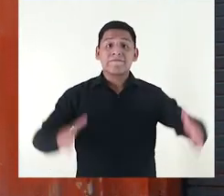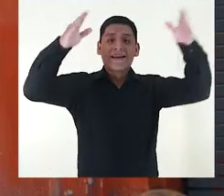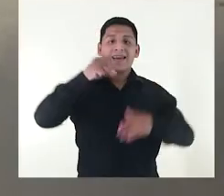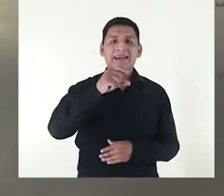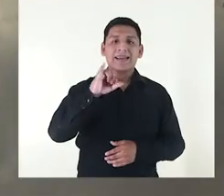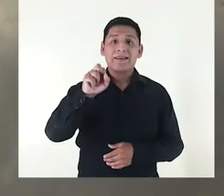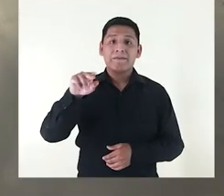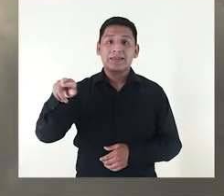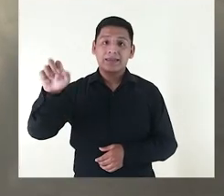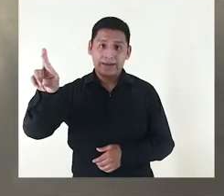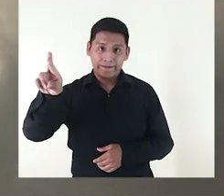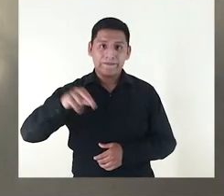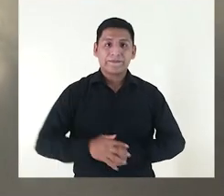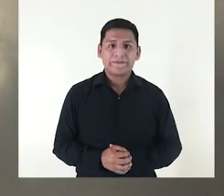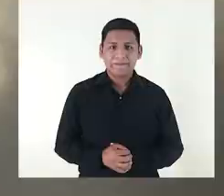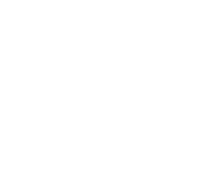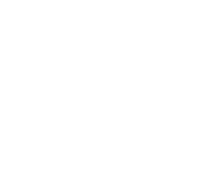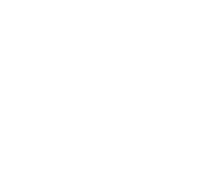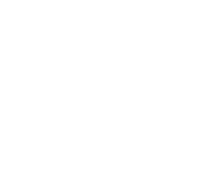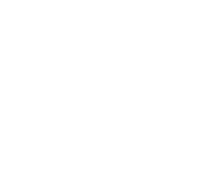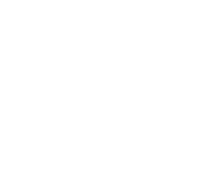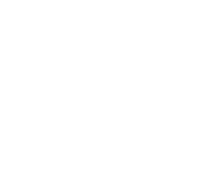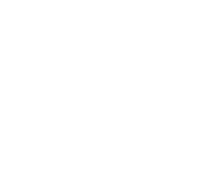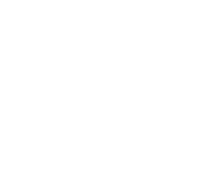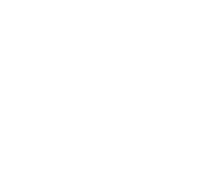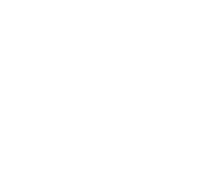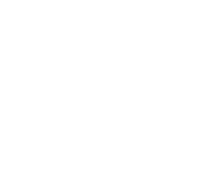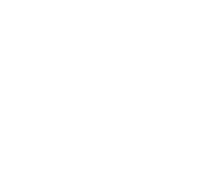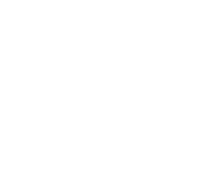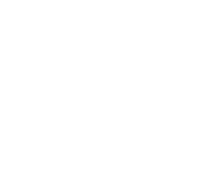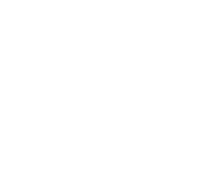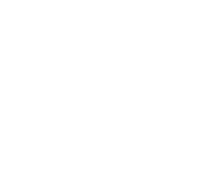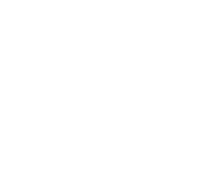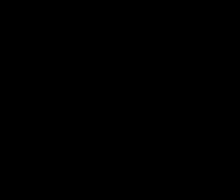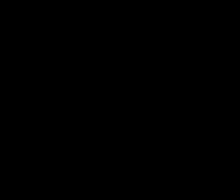Edificio Gildemeister. Nuestra Lima del Bicentenario.